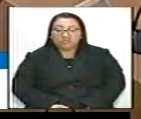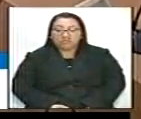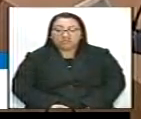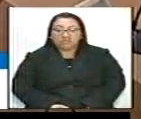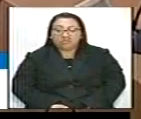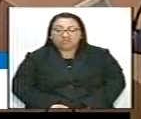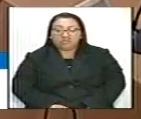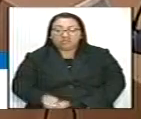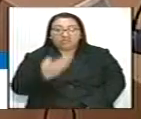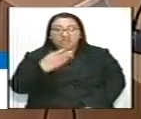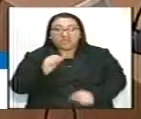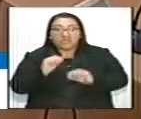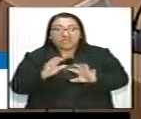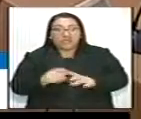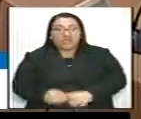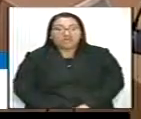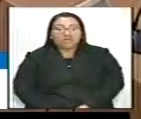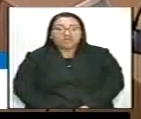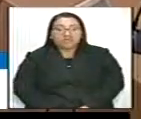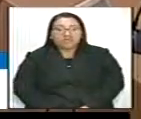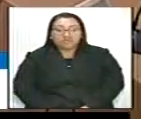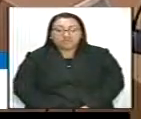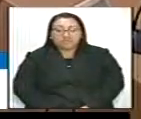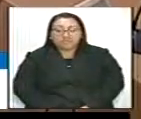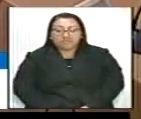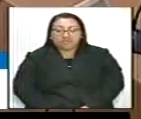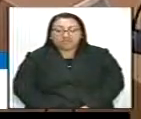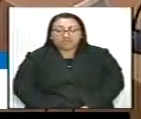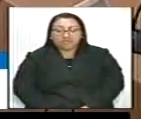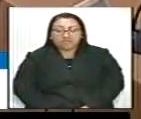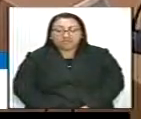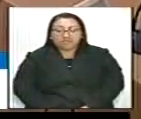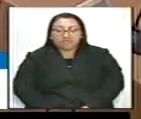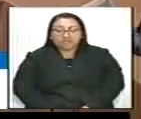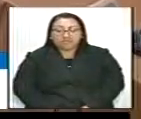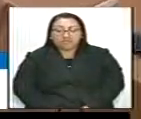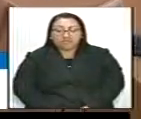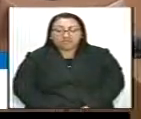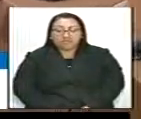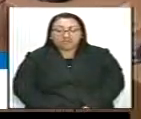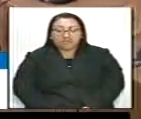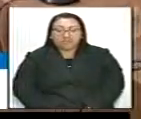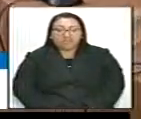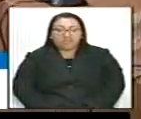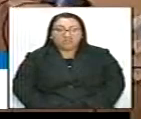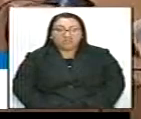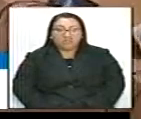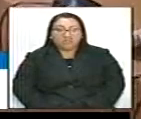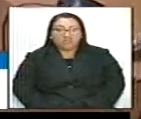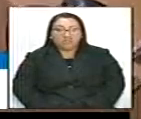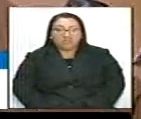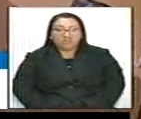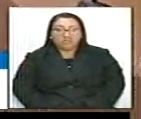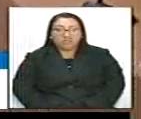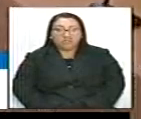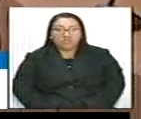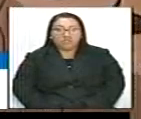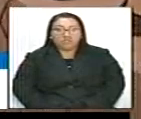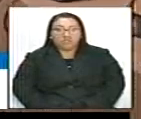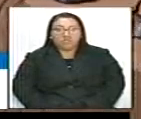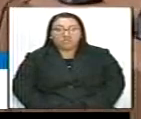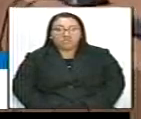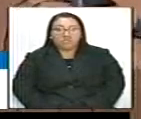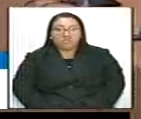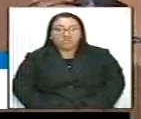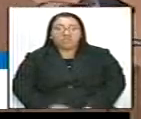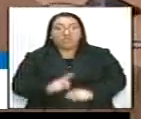Gracias, señorita Secretaria Técnica. Bien, señores congresistas, vamos a iniciar el acto eleccionario. Consulto a los señores